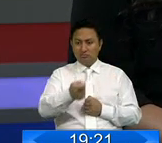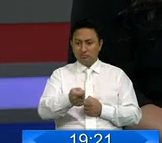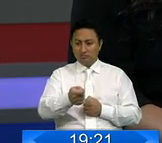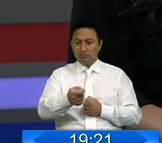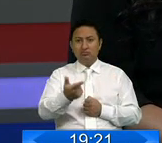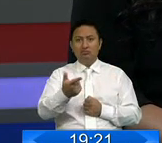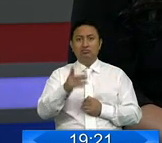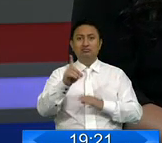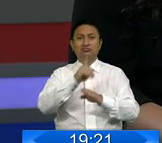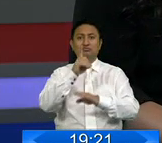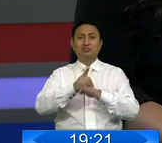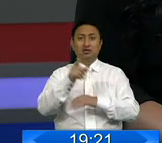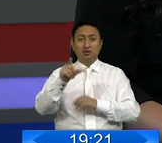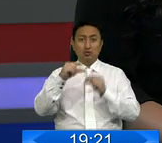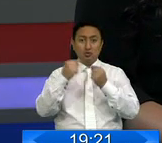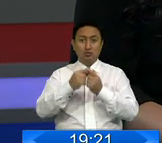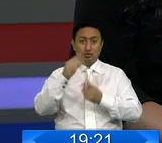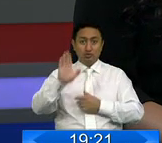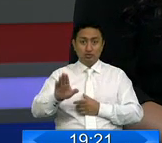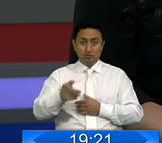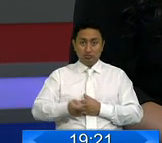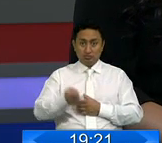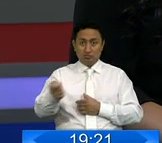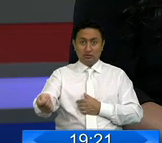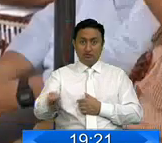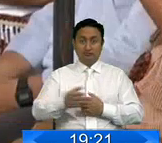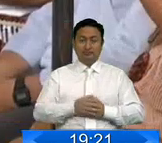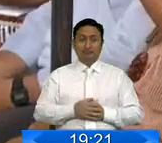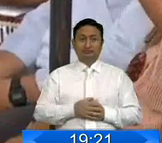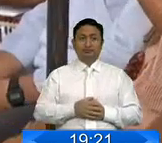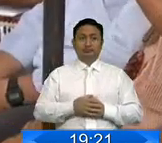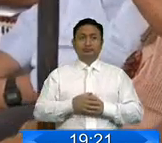principal dirigente del movimiento indígena del país.